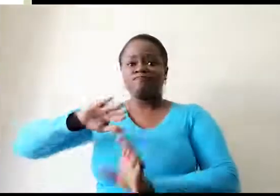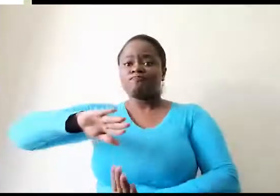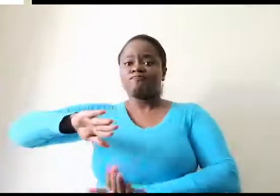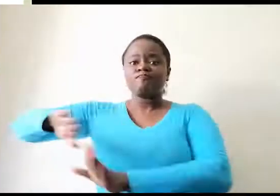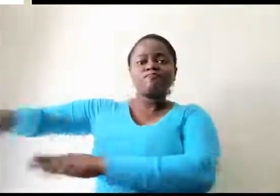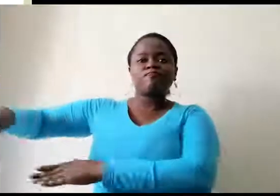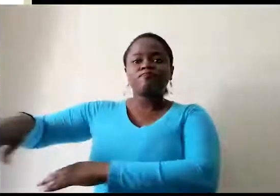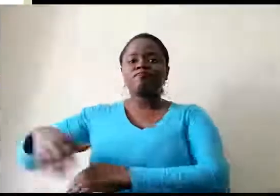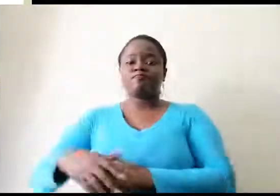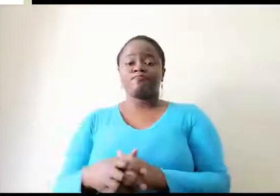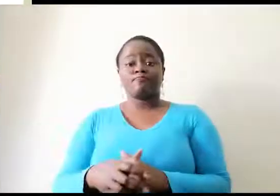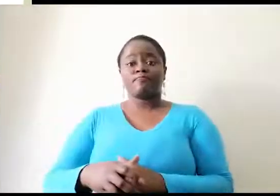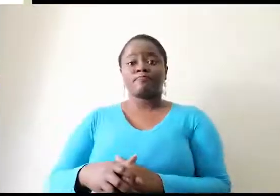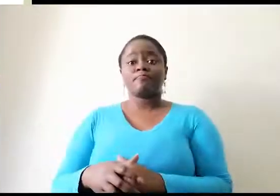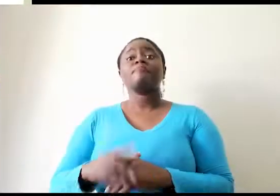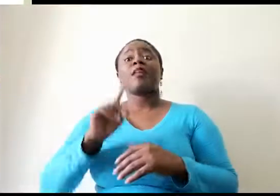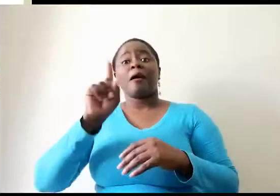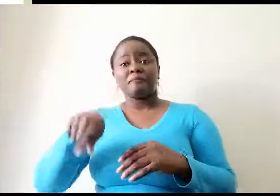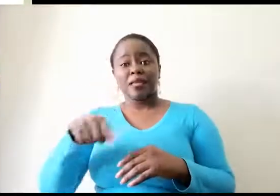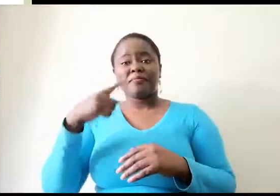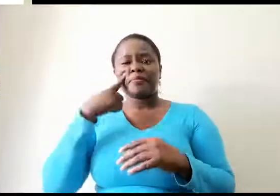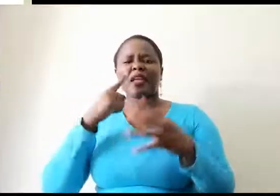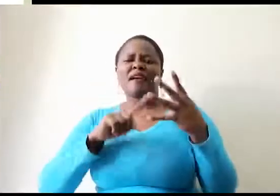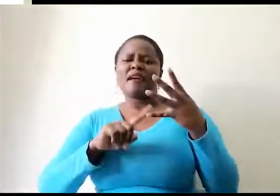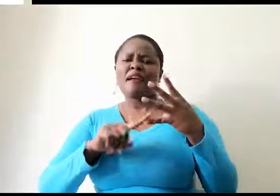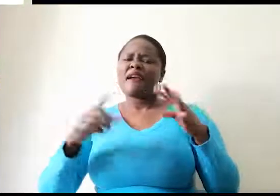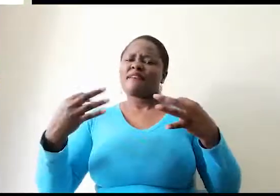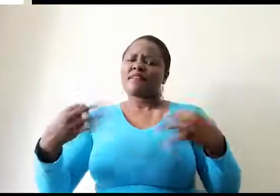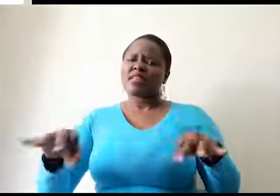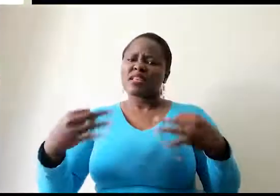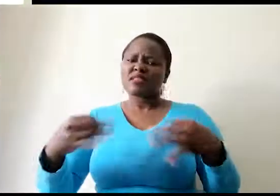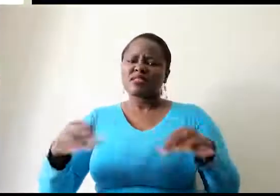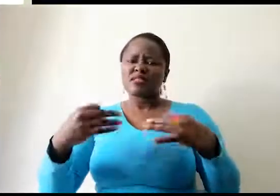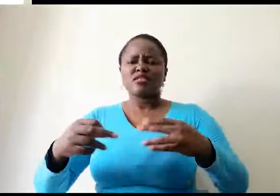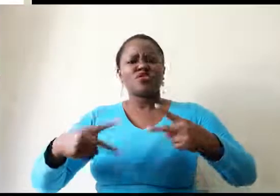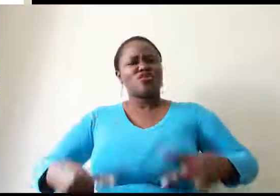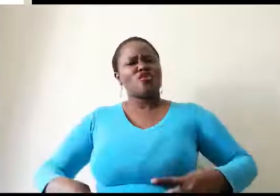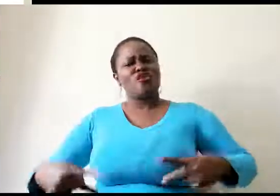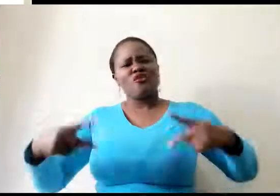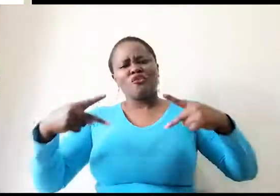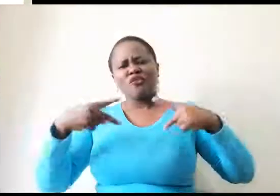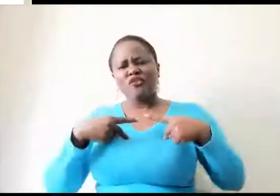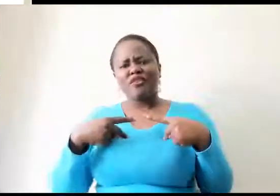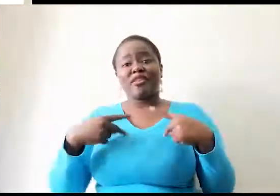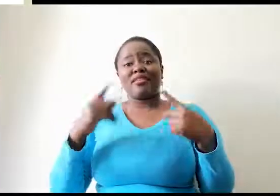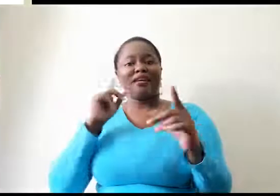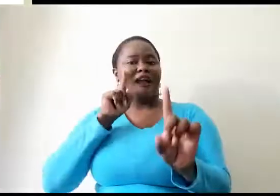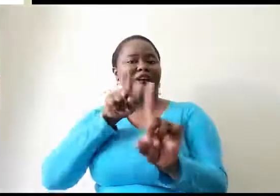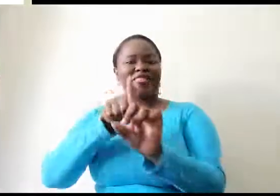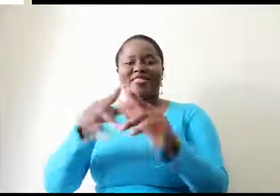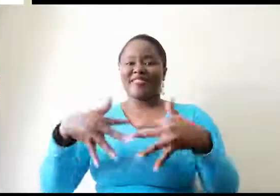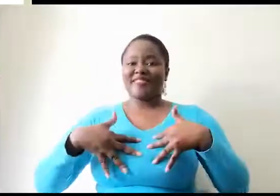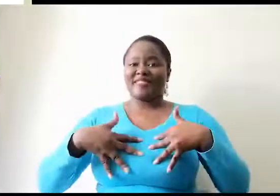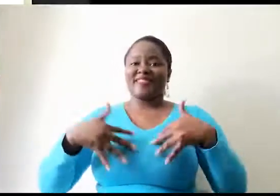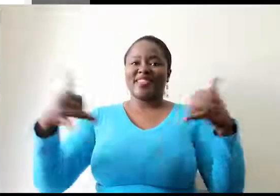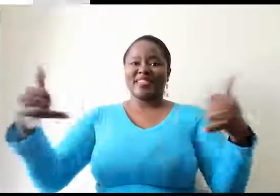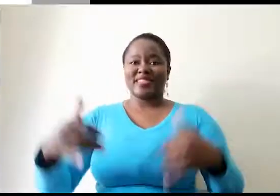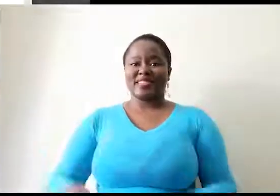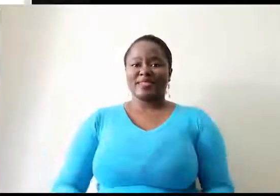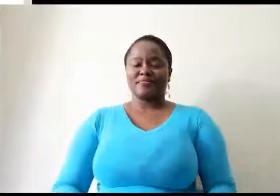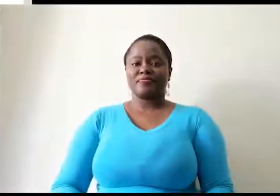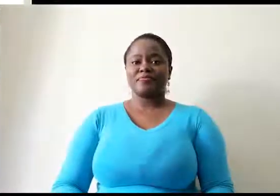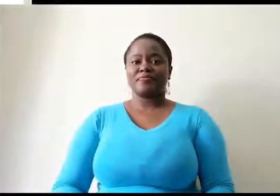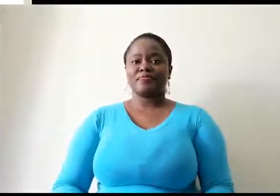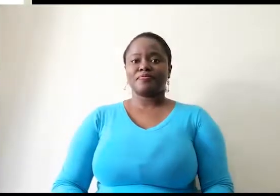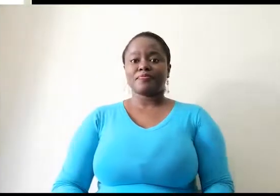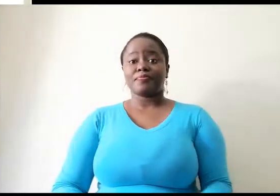prefiere un estilo de vida sencillo y autosuficiente encaminado a la felicidad.